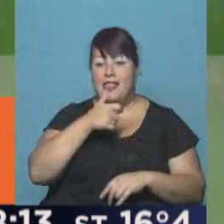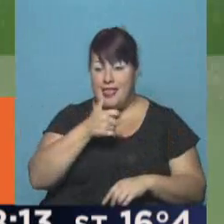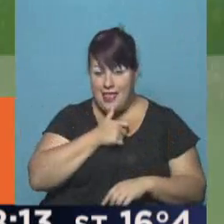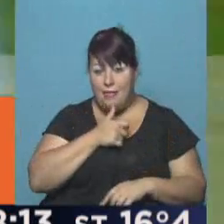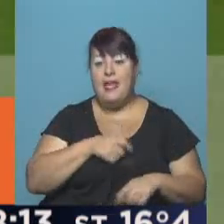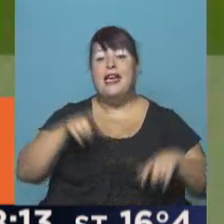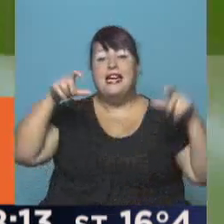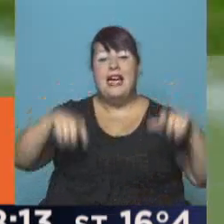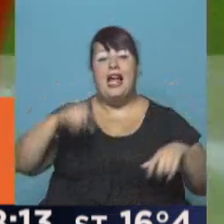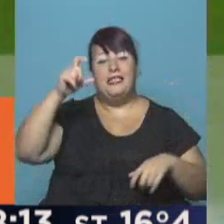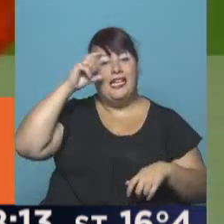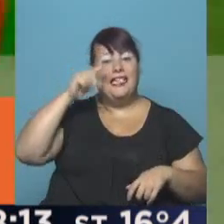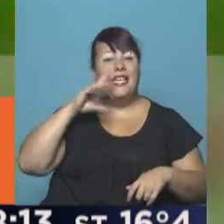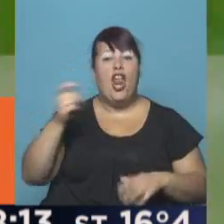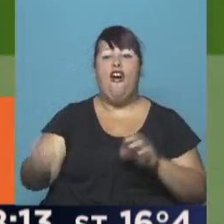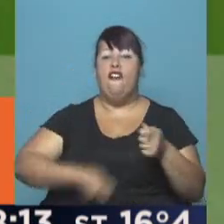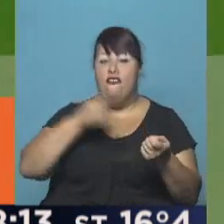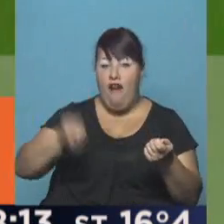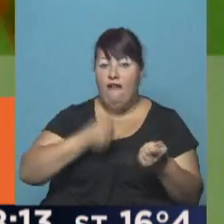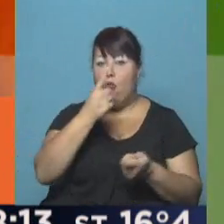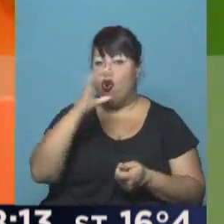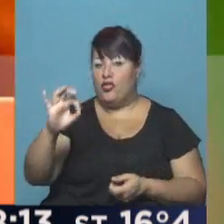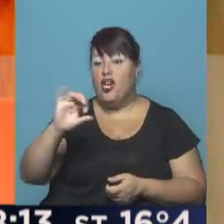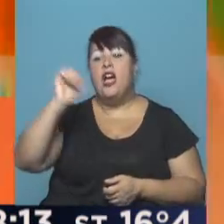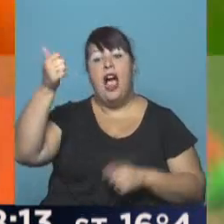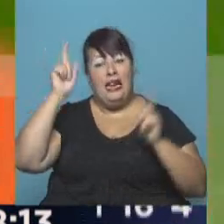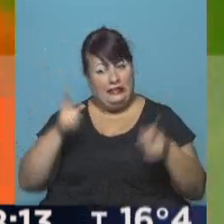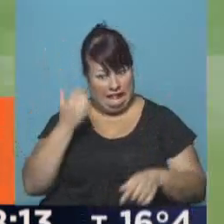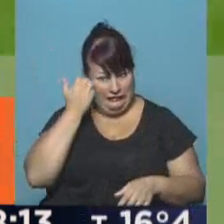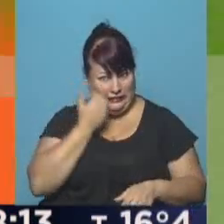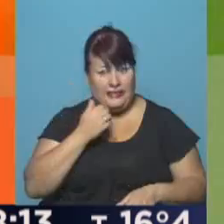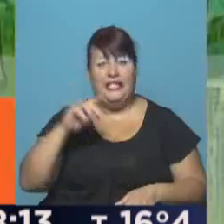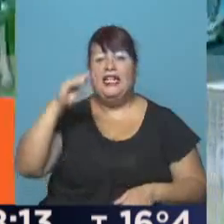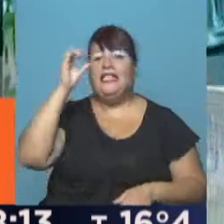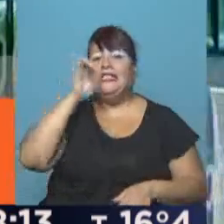Estadio Centenario, Banfield 1-0, victoria también ajustada sobre Chaco